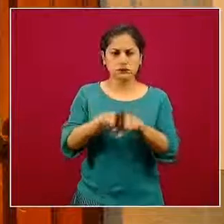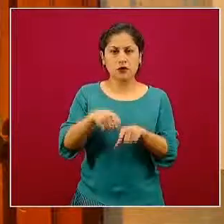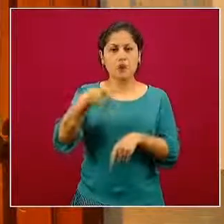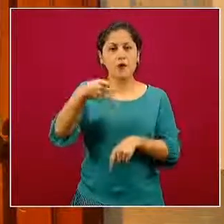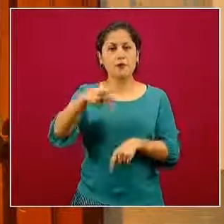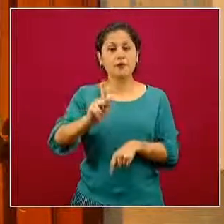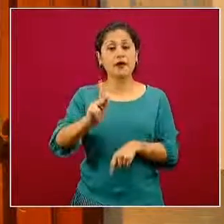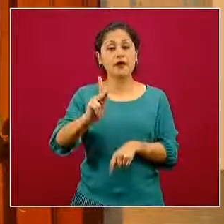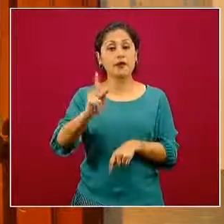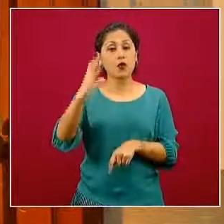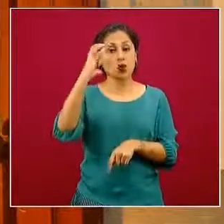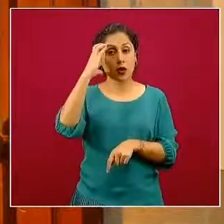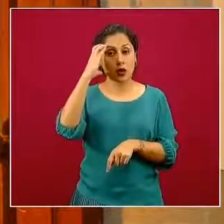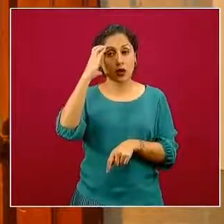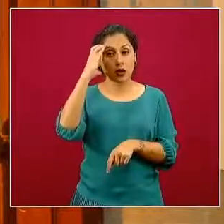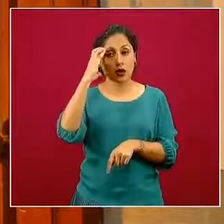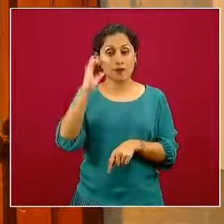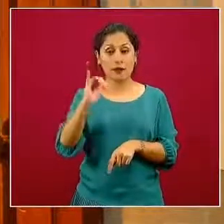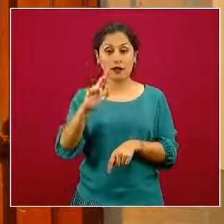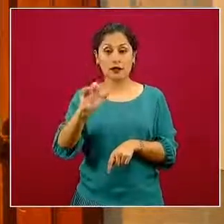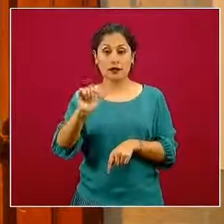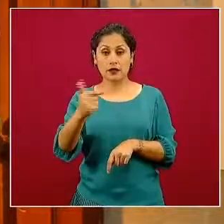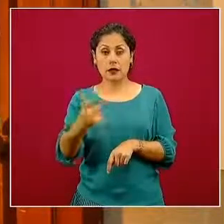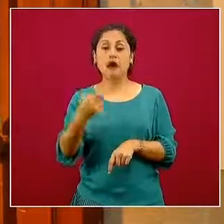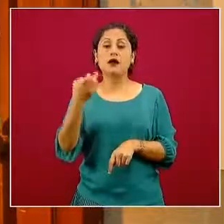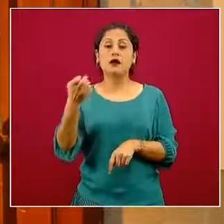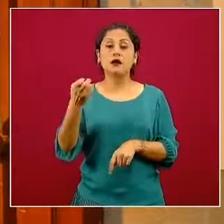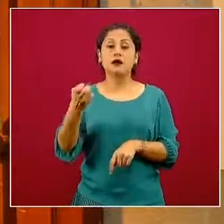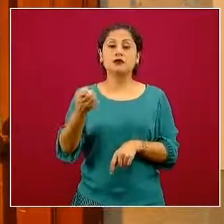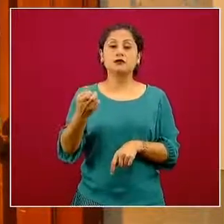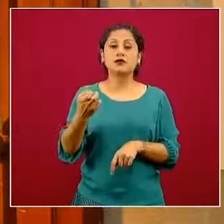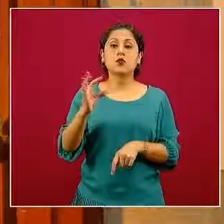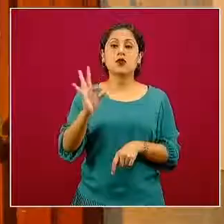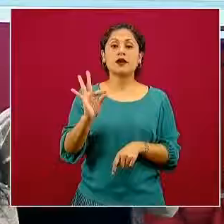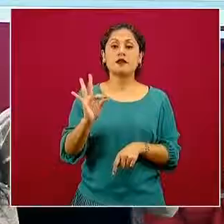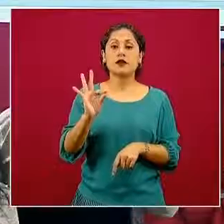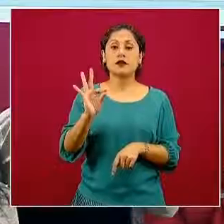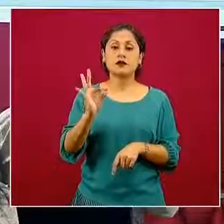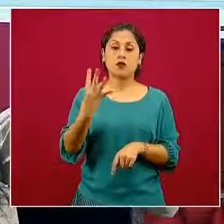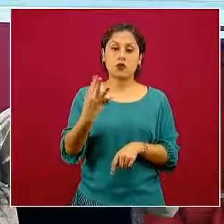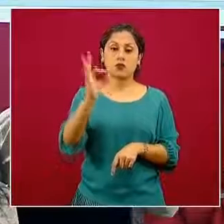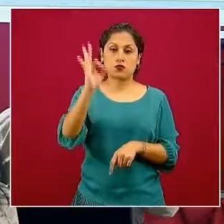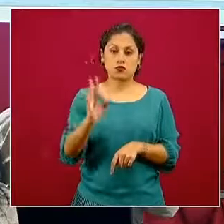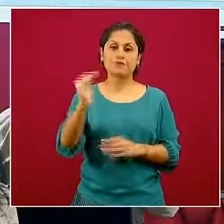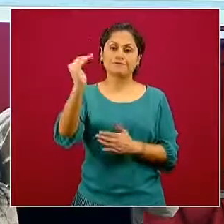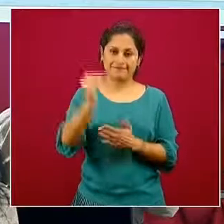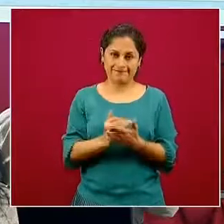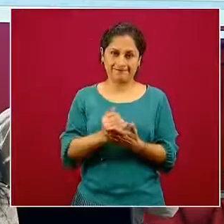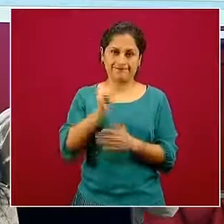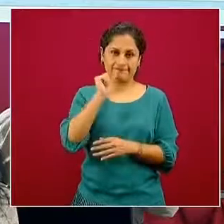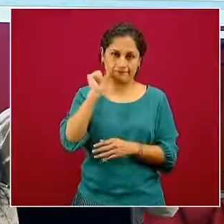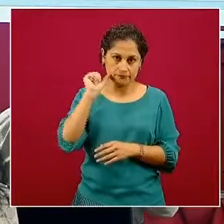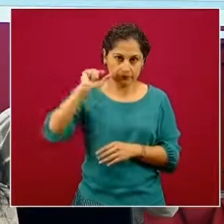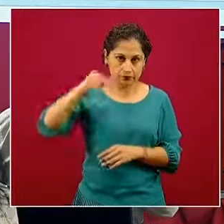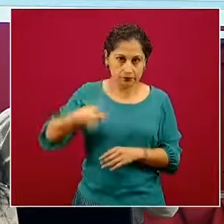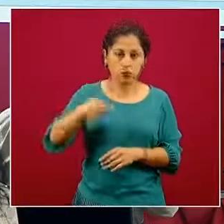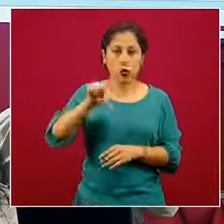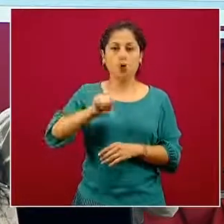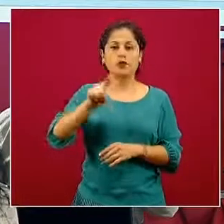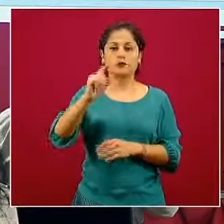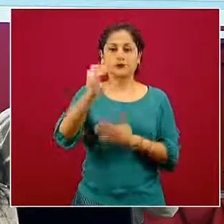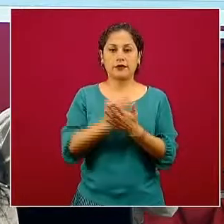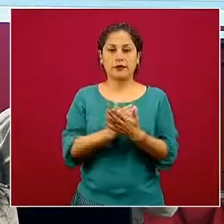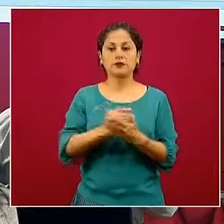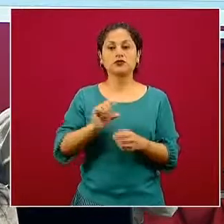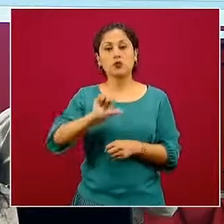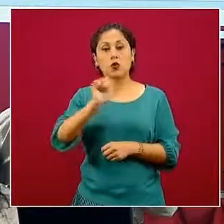camas generales disminuyó un punto porcentual, 44%. En el caso de las camas con